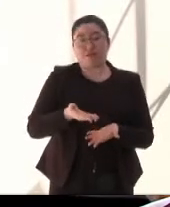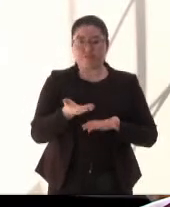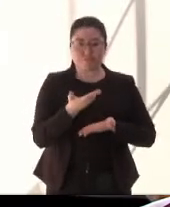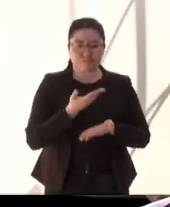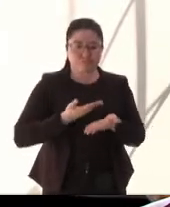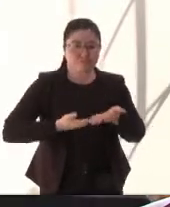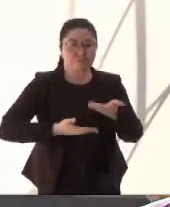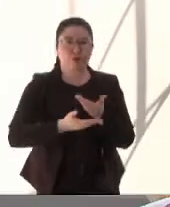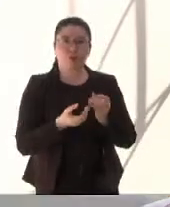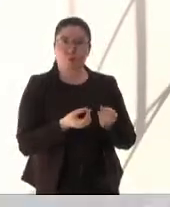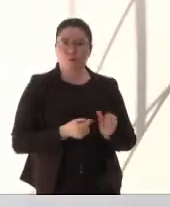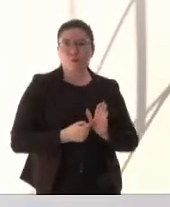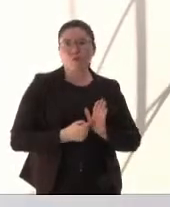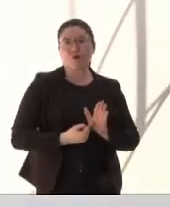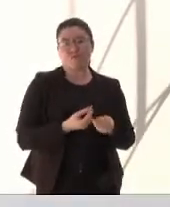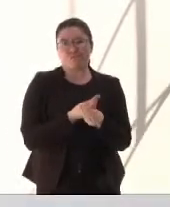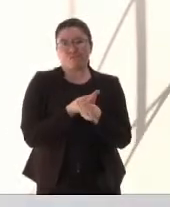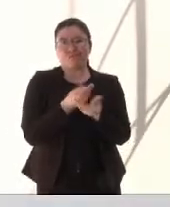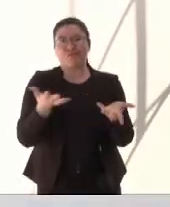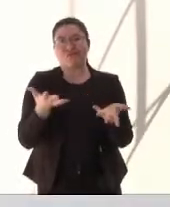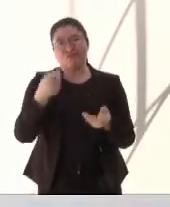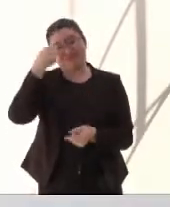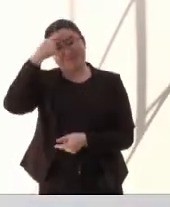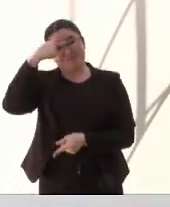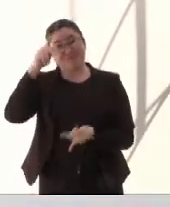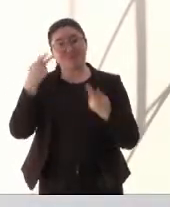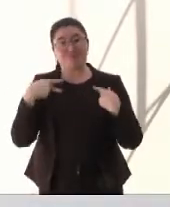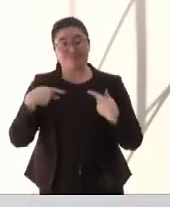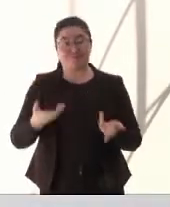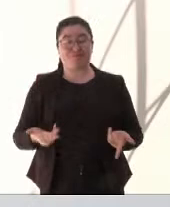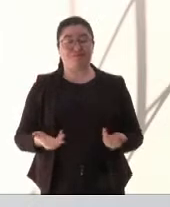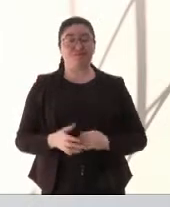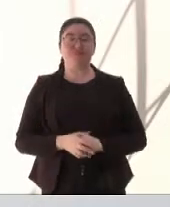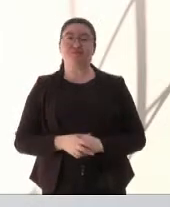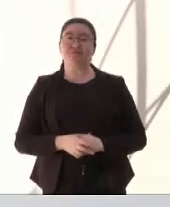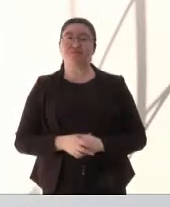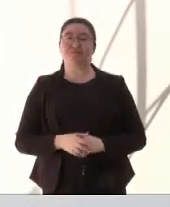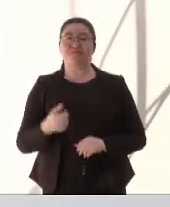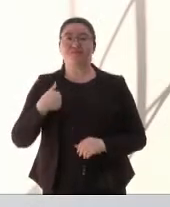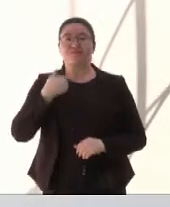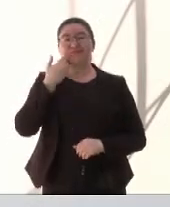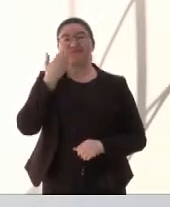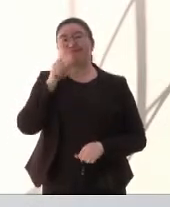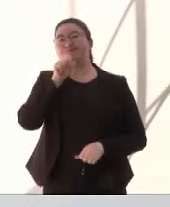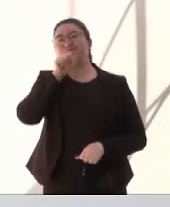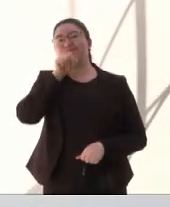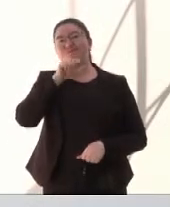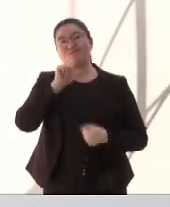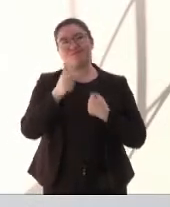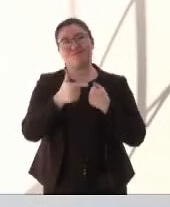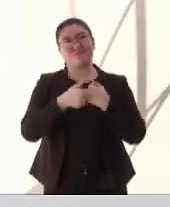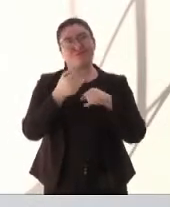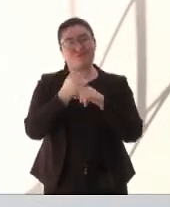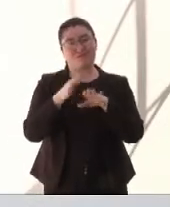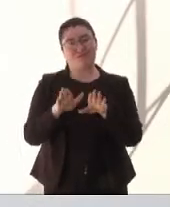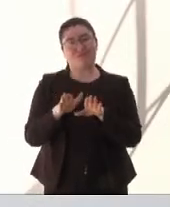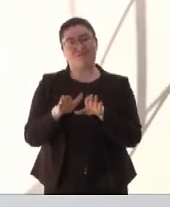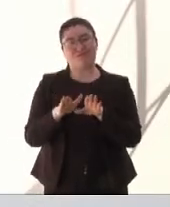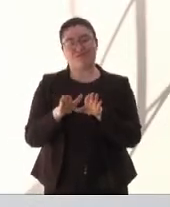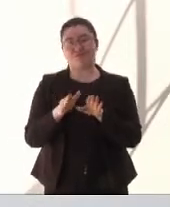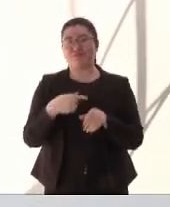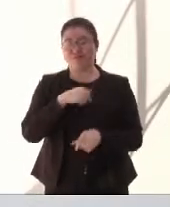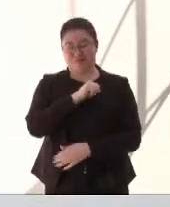que hemos venido atendiendo. ¿Sí? Quiero darles un dato también en cuanto a la propia alcaldía,